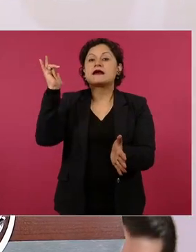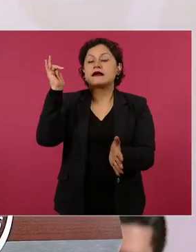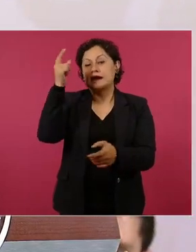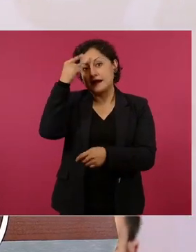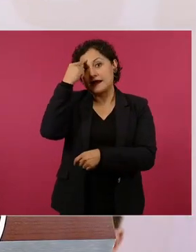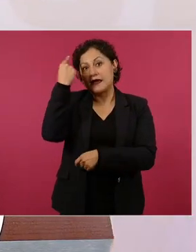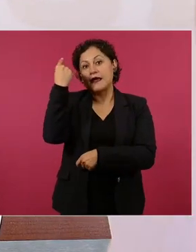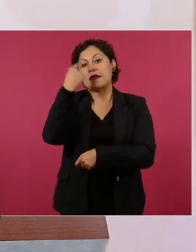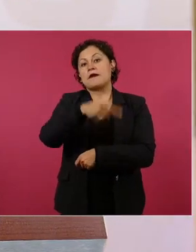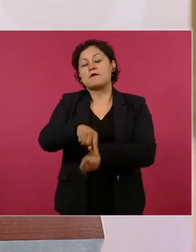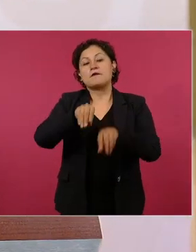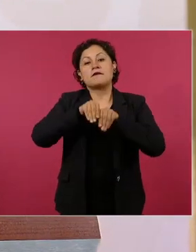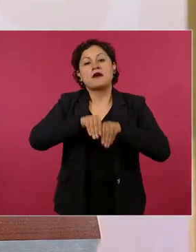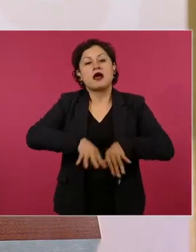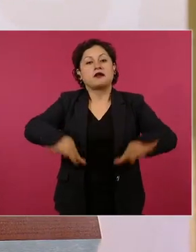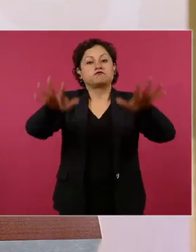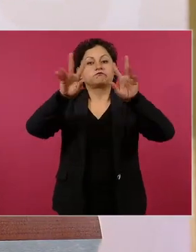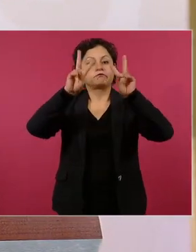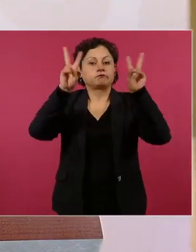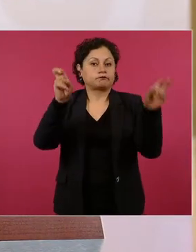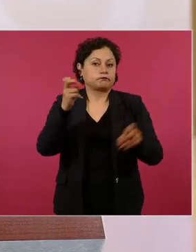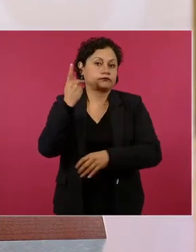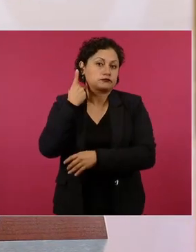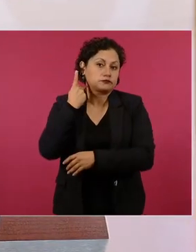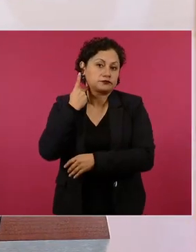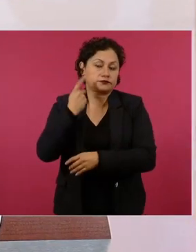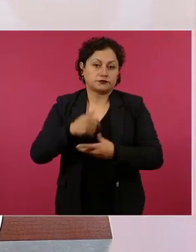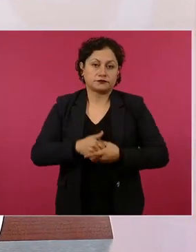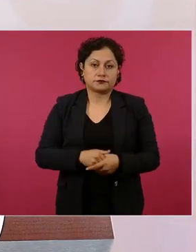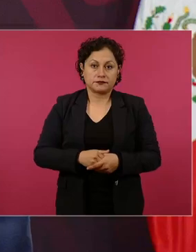con propósitos políticos.